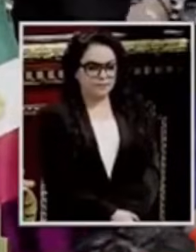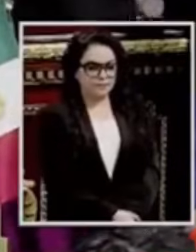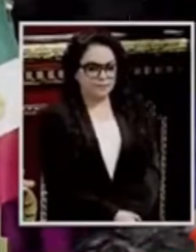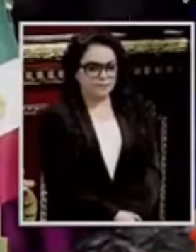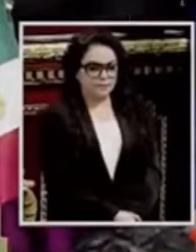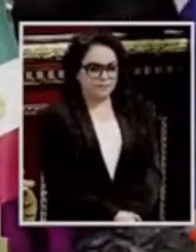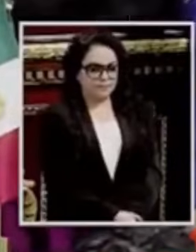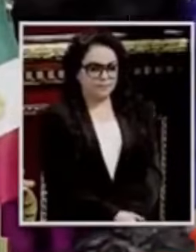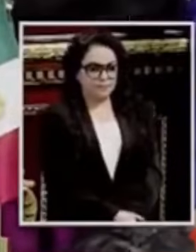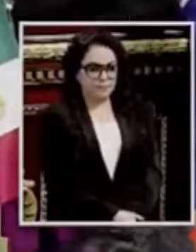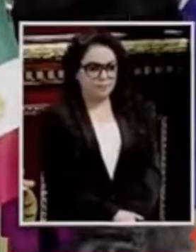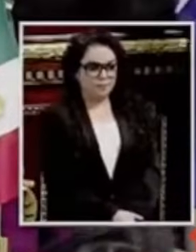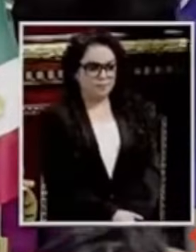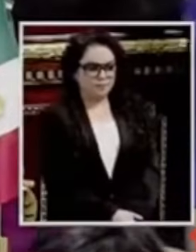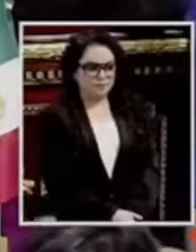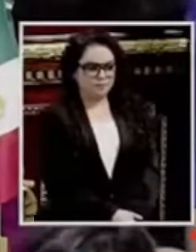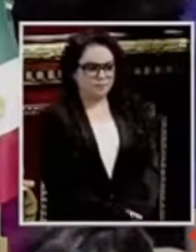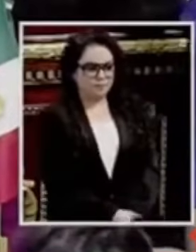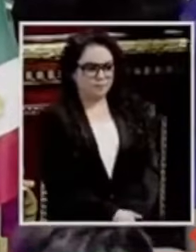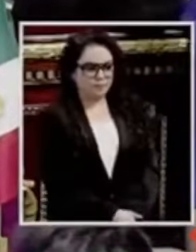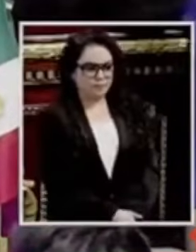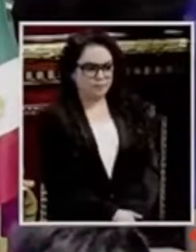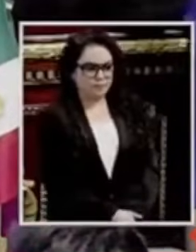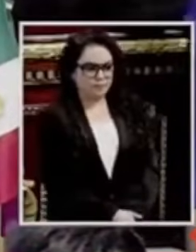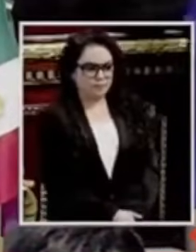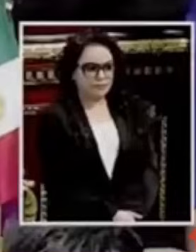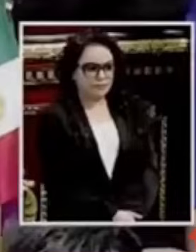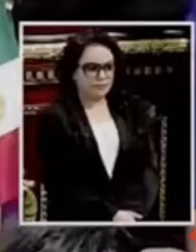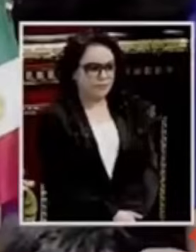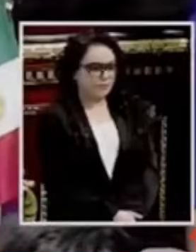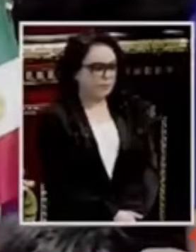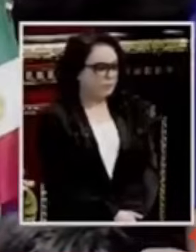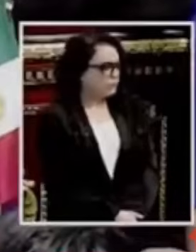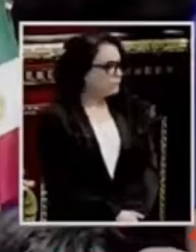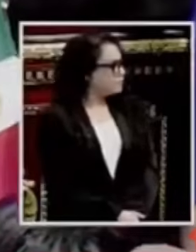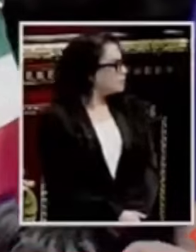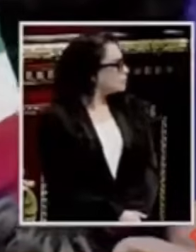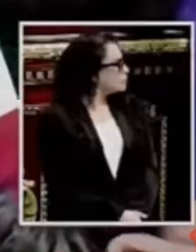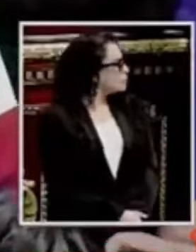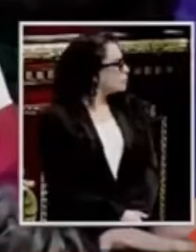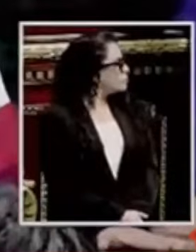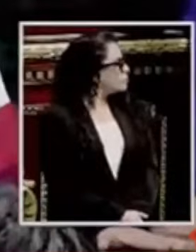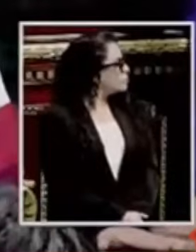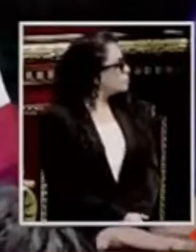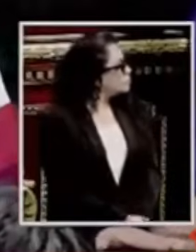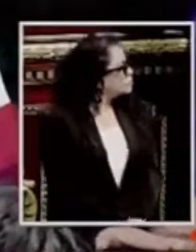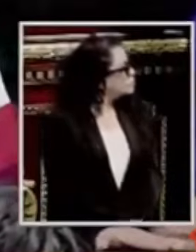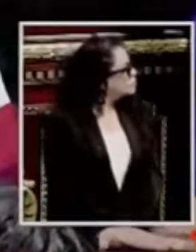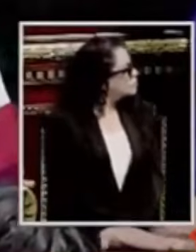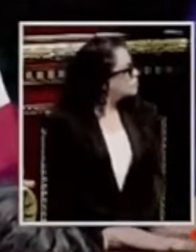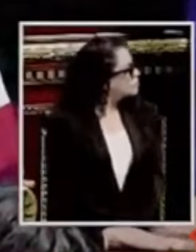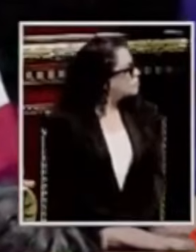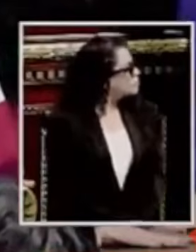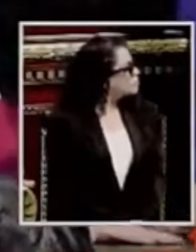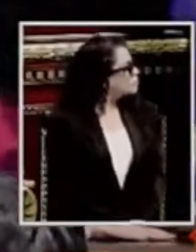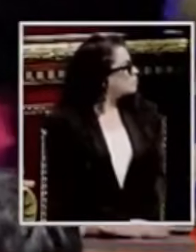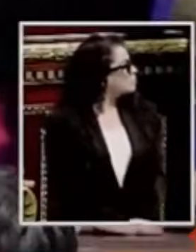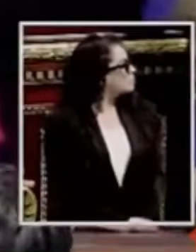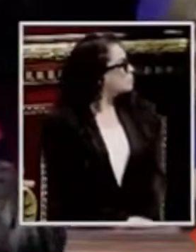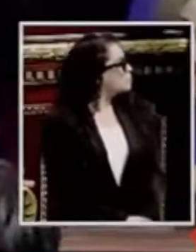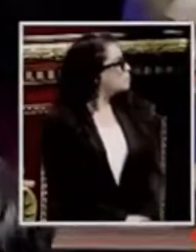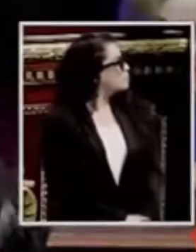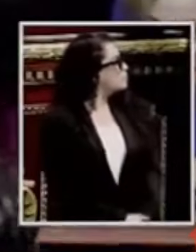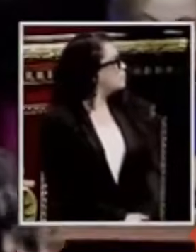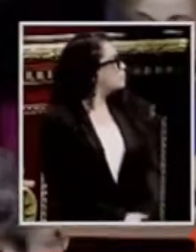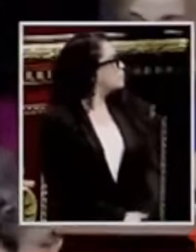políticos, que vamos a estar a la altura de la necesidad de la gente, que logramos aprobar un presupuesto digno,